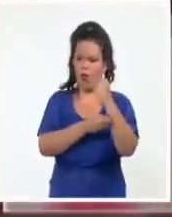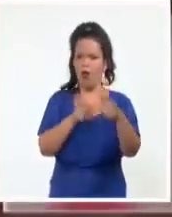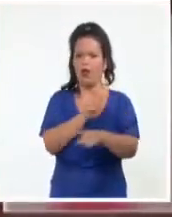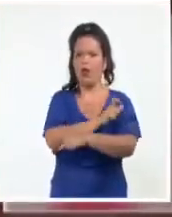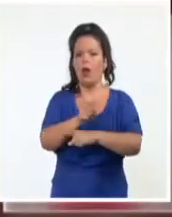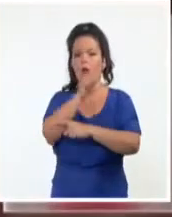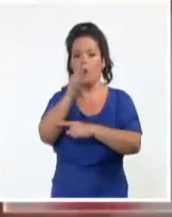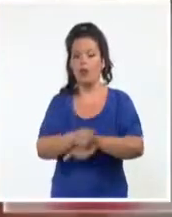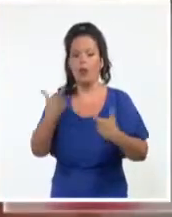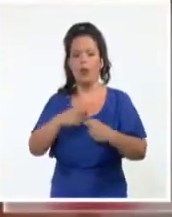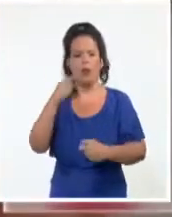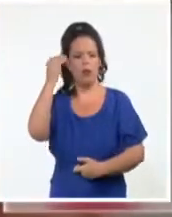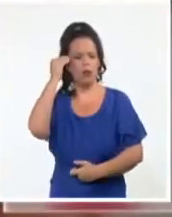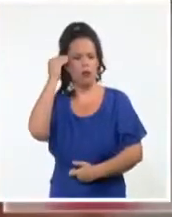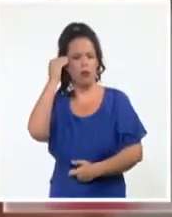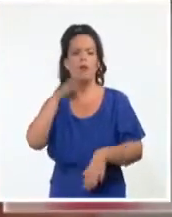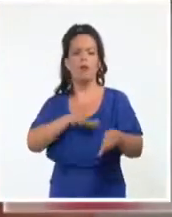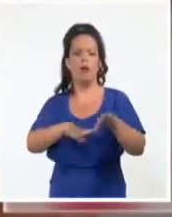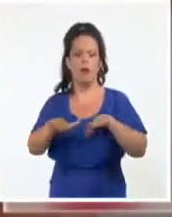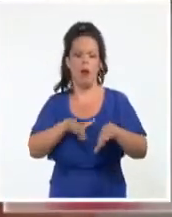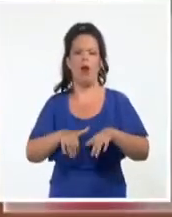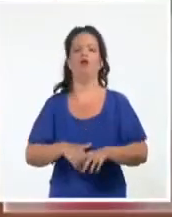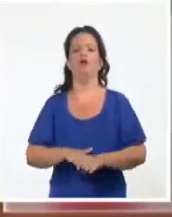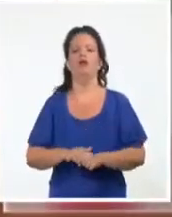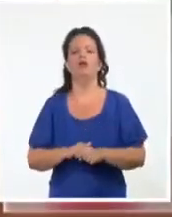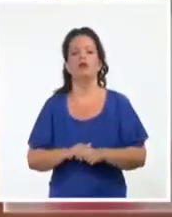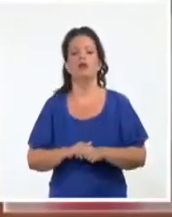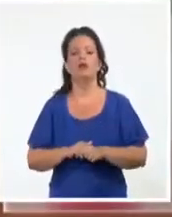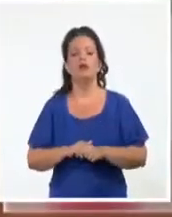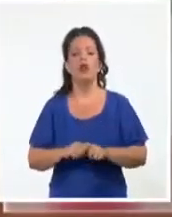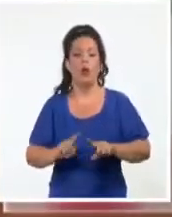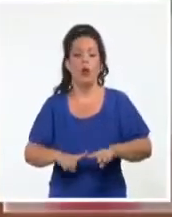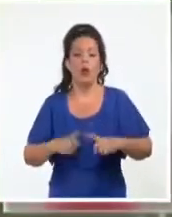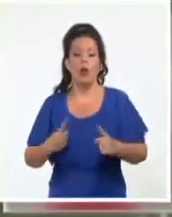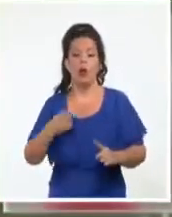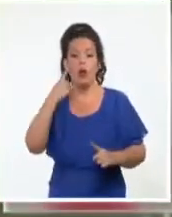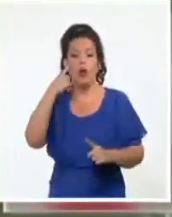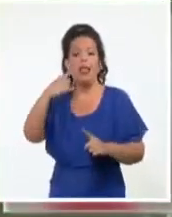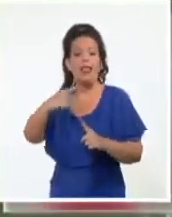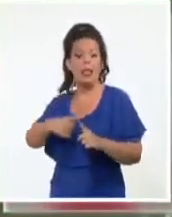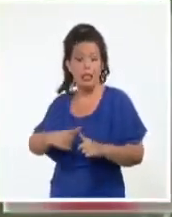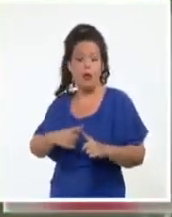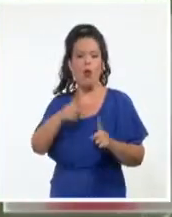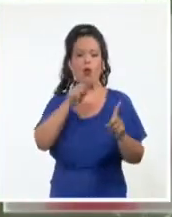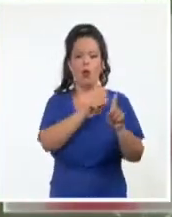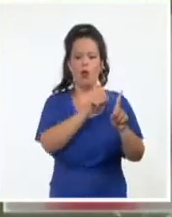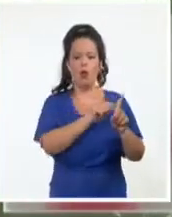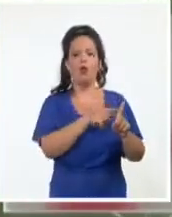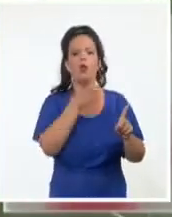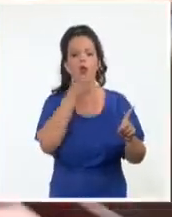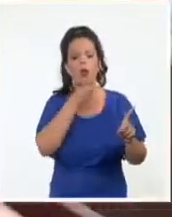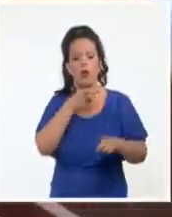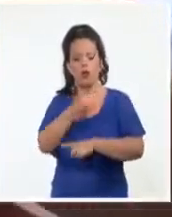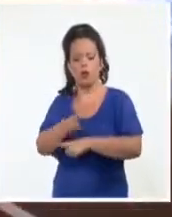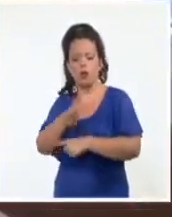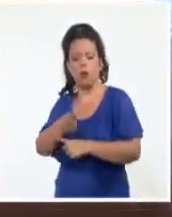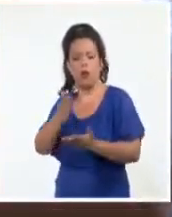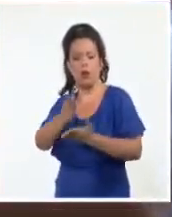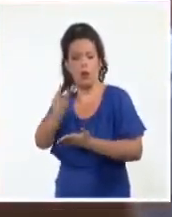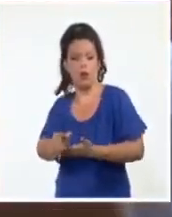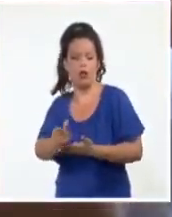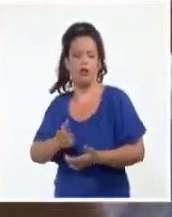preparados, bien preparados, para que lo puedan hacer con los estudiantes. De igual forma, el jefe